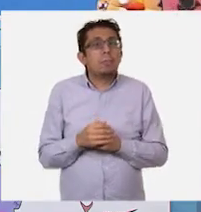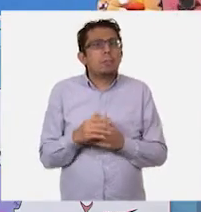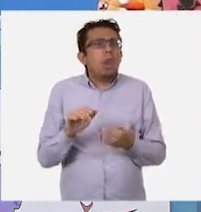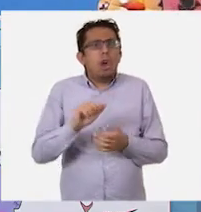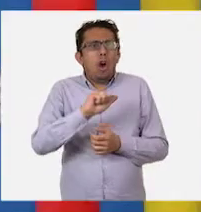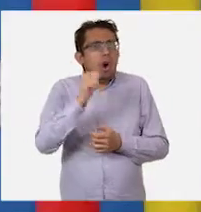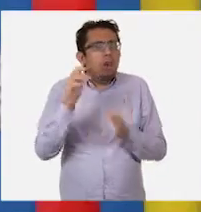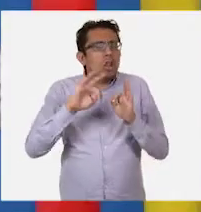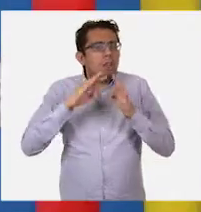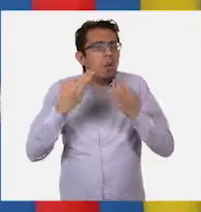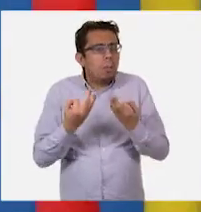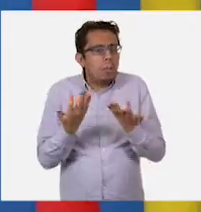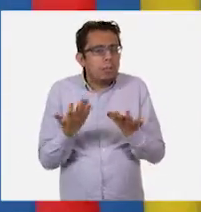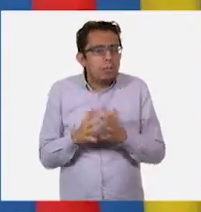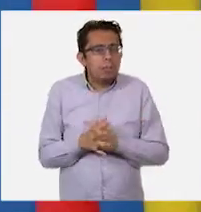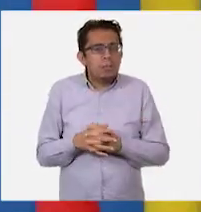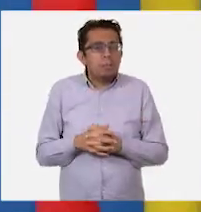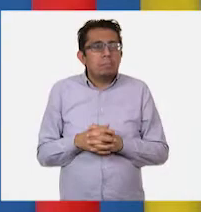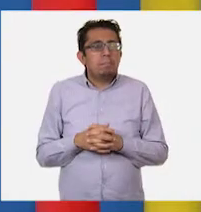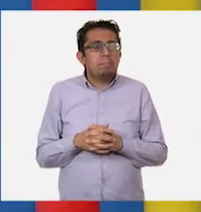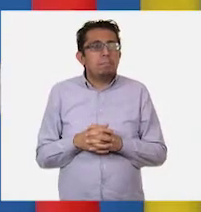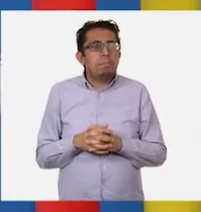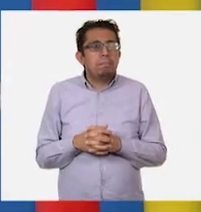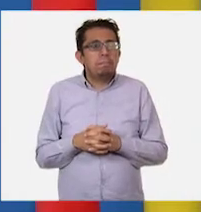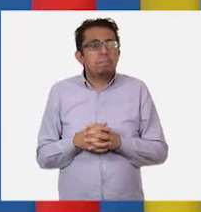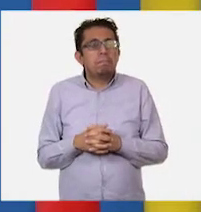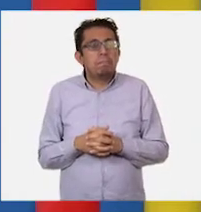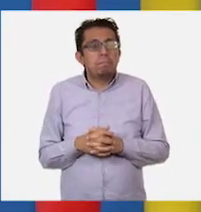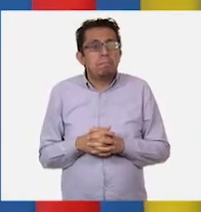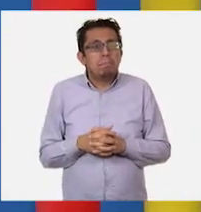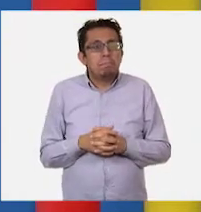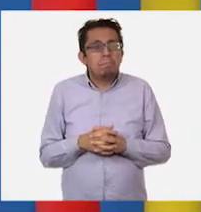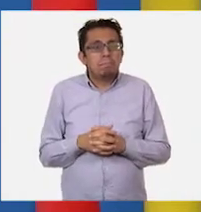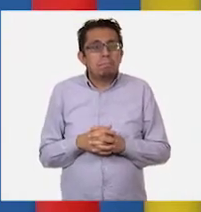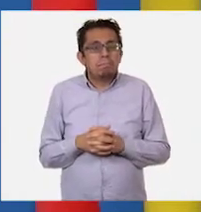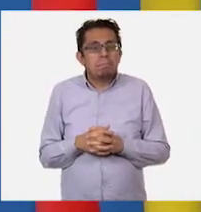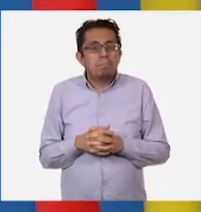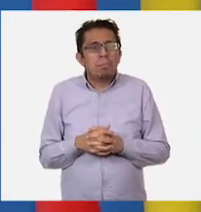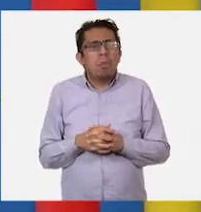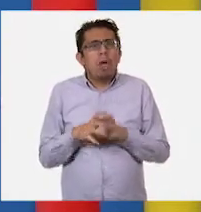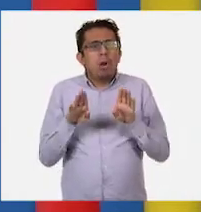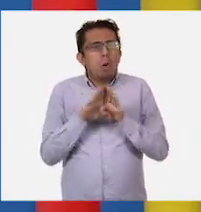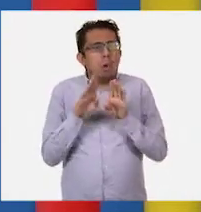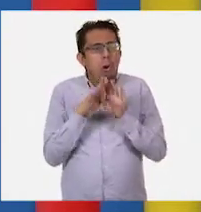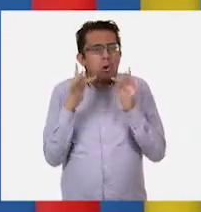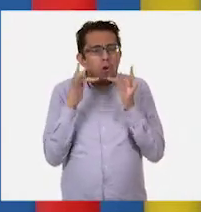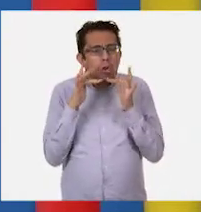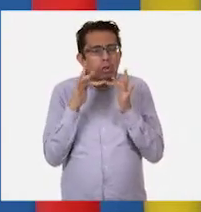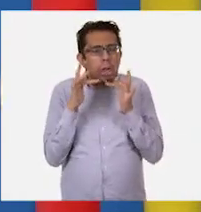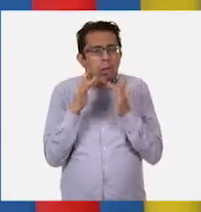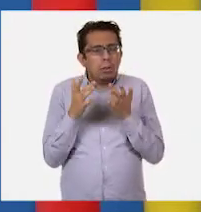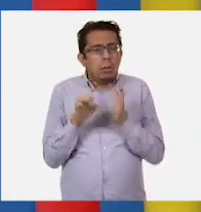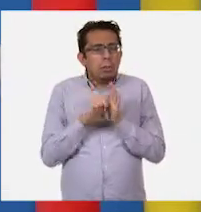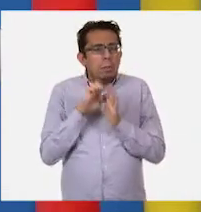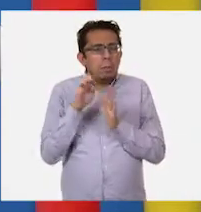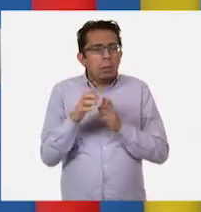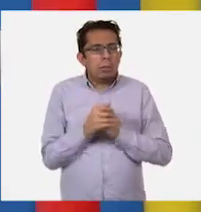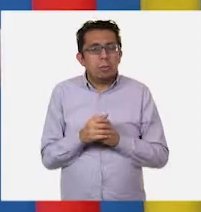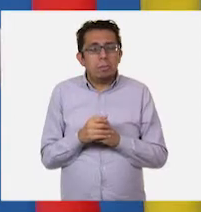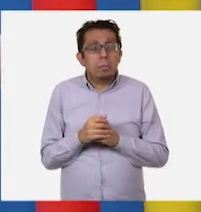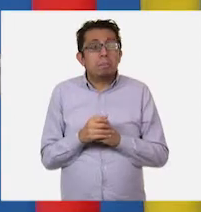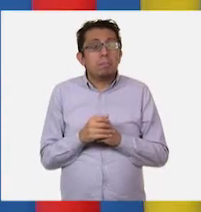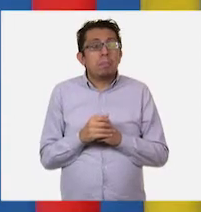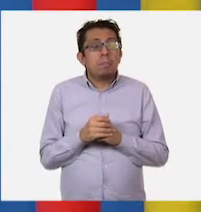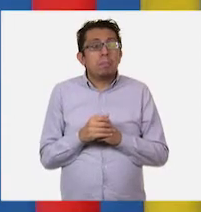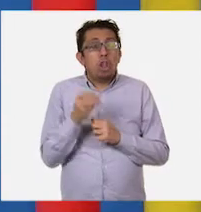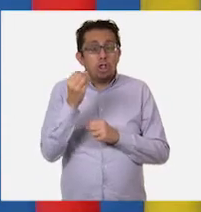forma, Juan Carlos? Ah, bueno, pues la segunda forma sería a través del contacto. Por ejemplo, cuando se golpea con